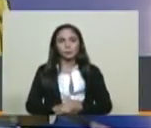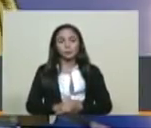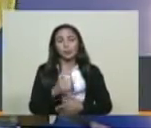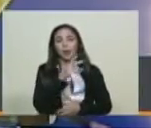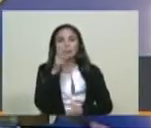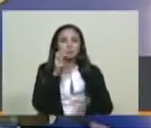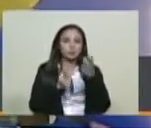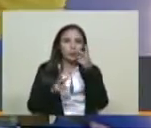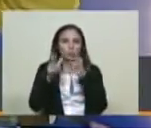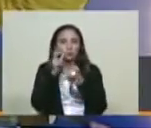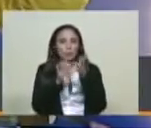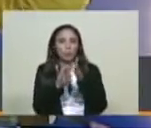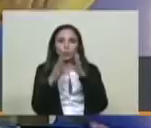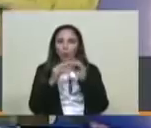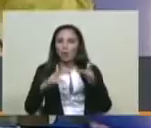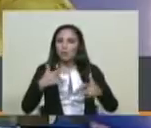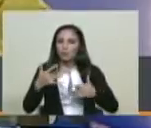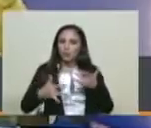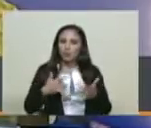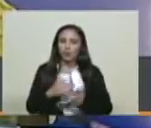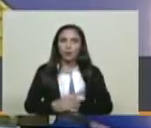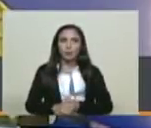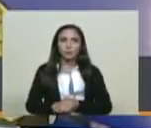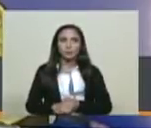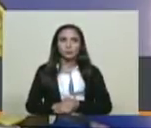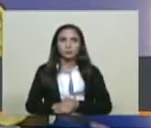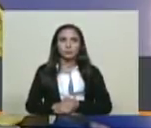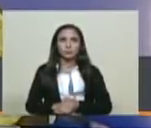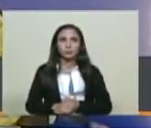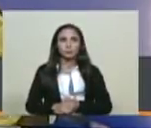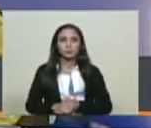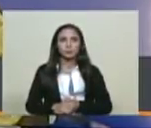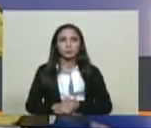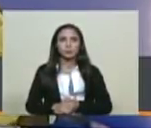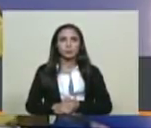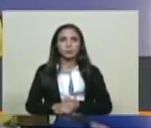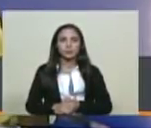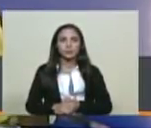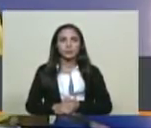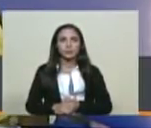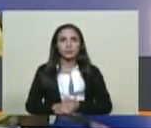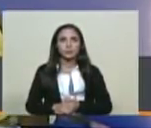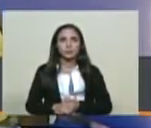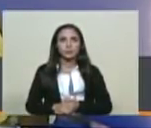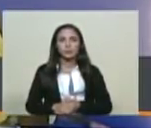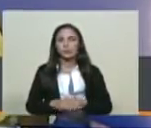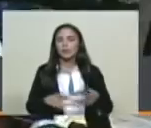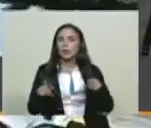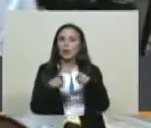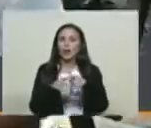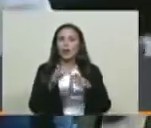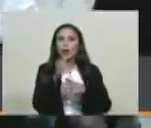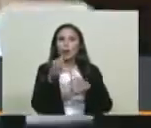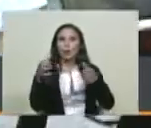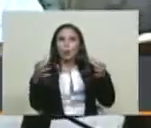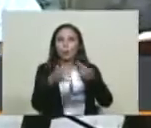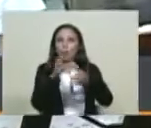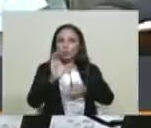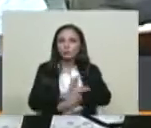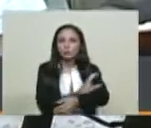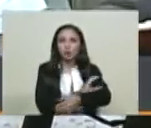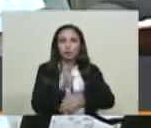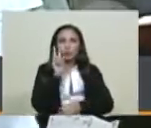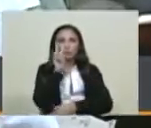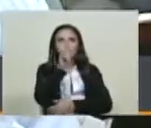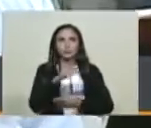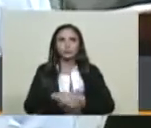esta poderosa orquesta del Mundito. ¿Cómo que se llama la orquesta del Mundito?